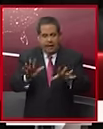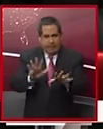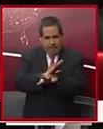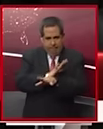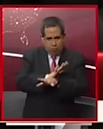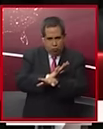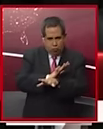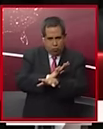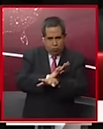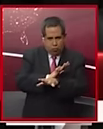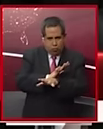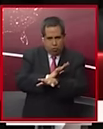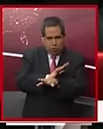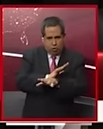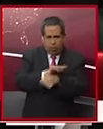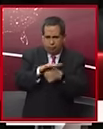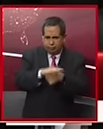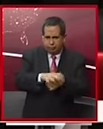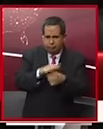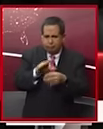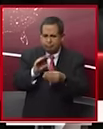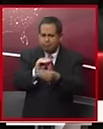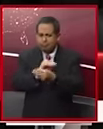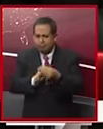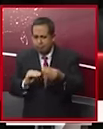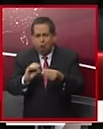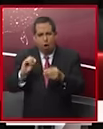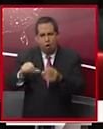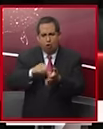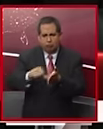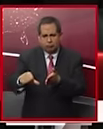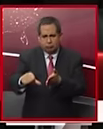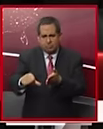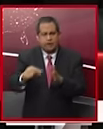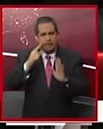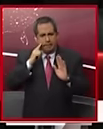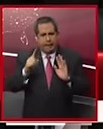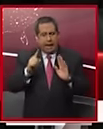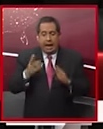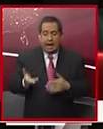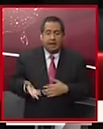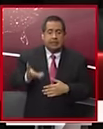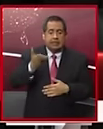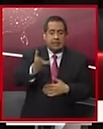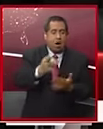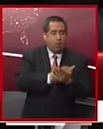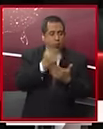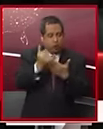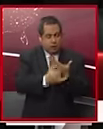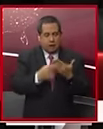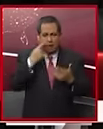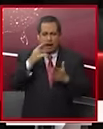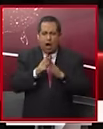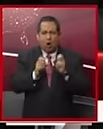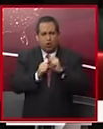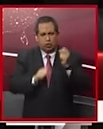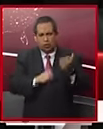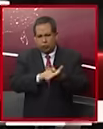modificación, supresión o eliminación que se presente respecto del proyecto de constitución.